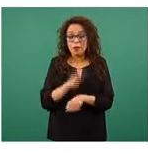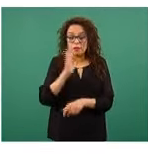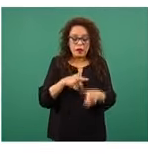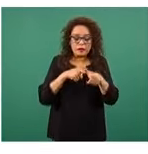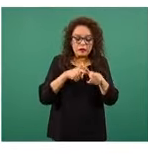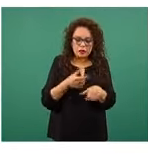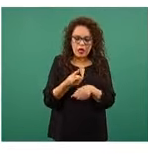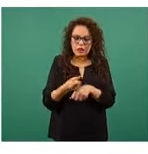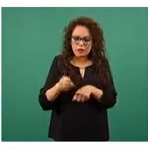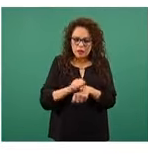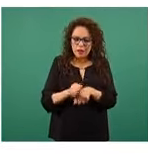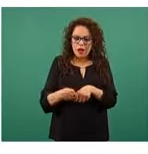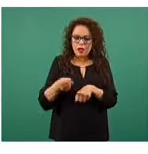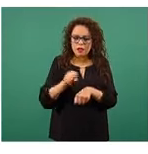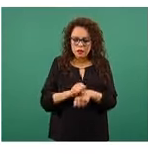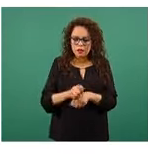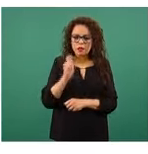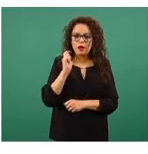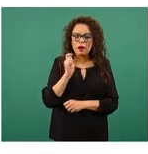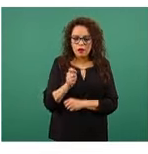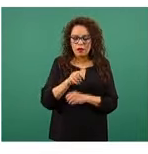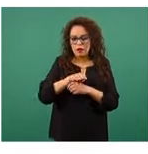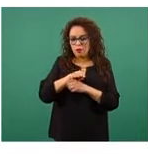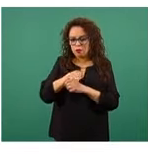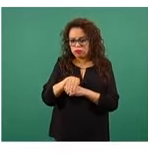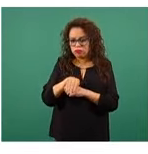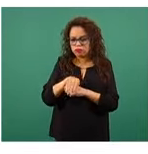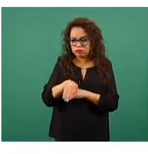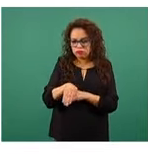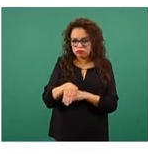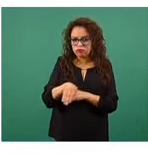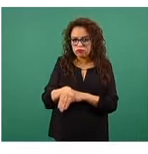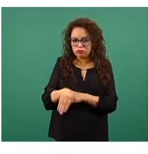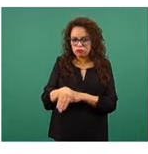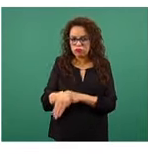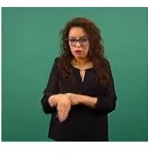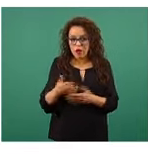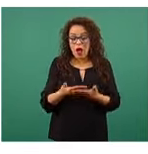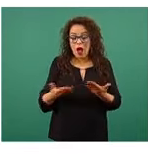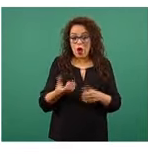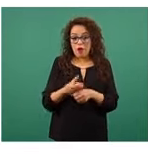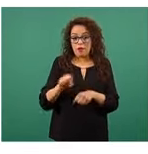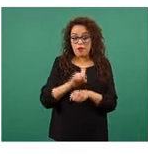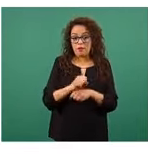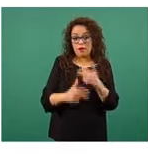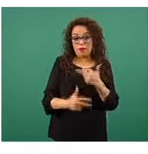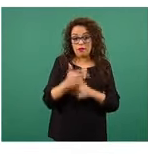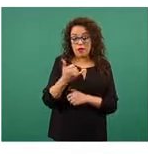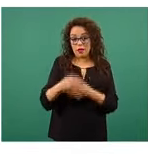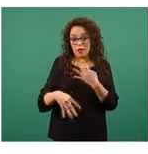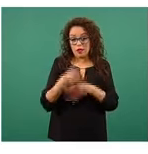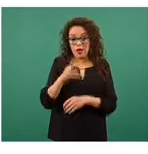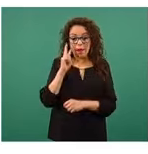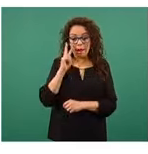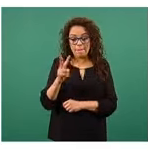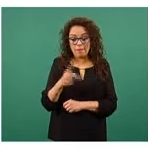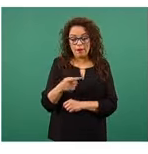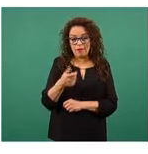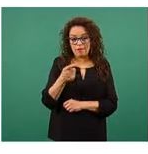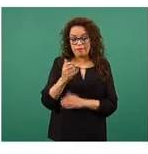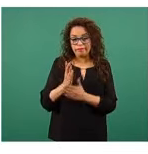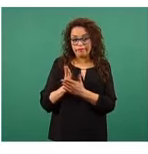con esta tendencia descendente, pues bueno, entre la semana 13 y 14 tenemos ya una tendencia ascendente,